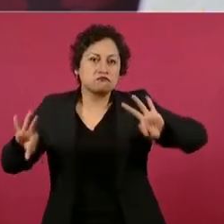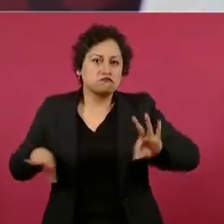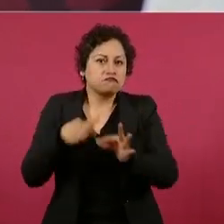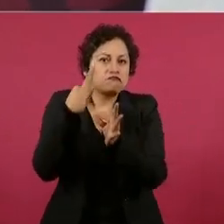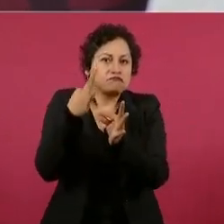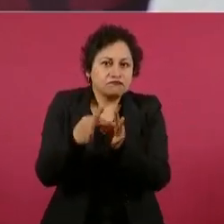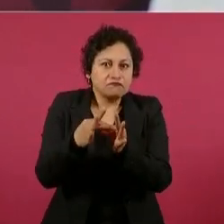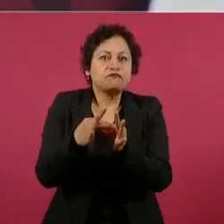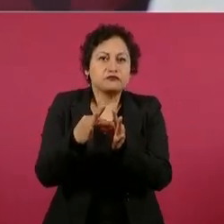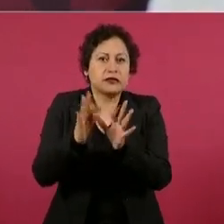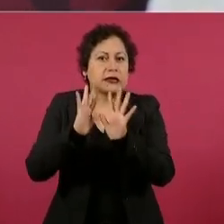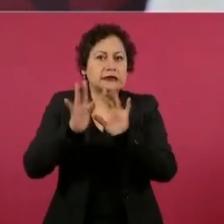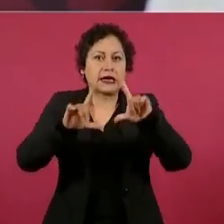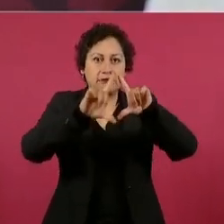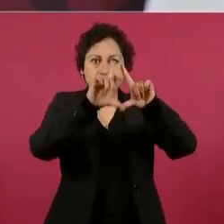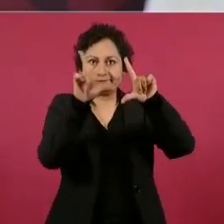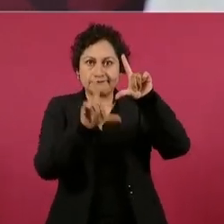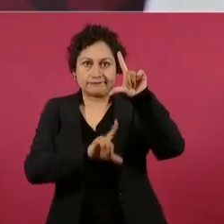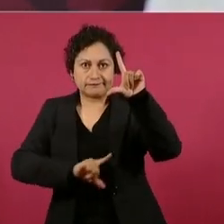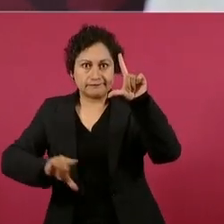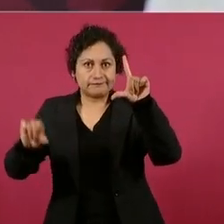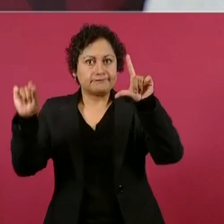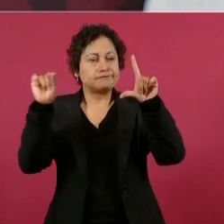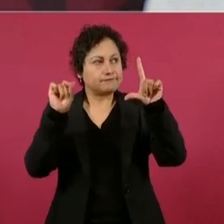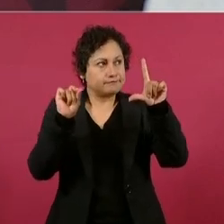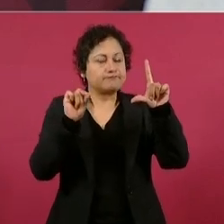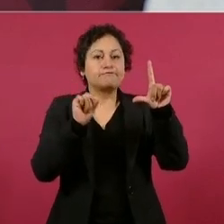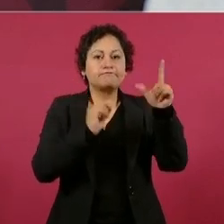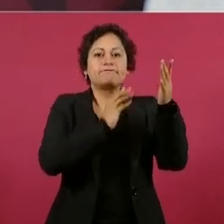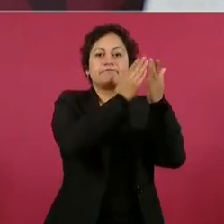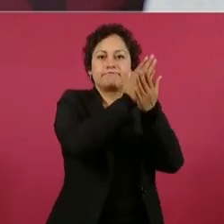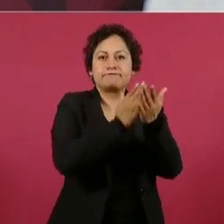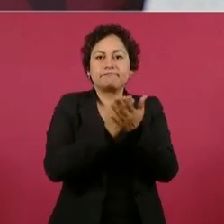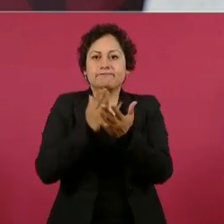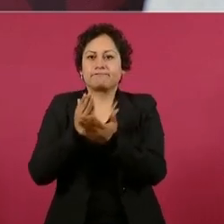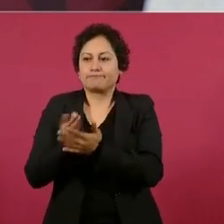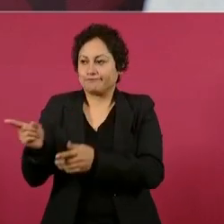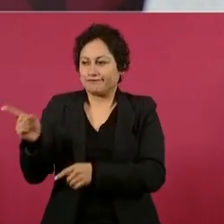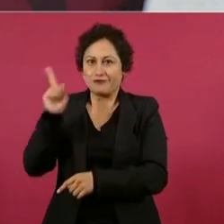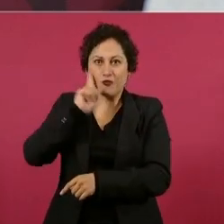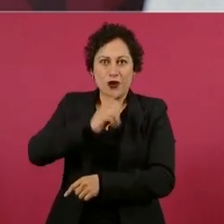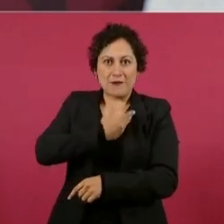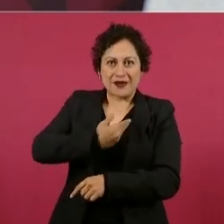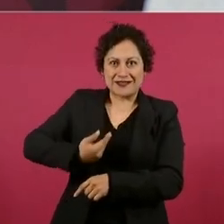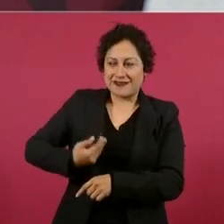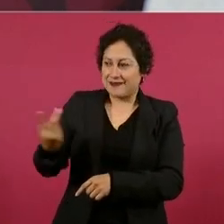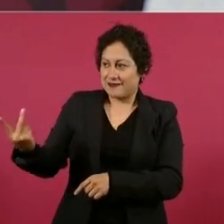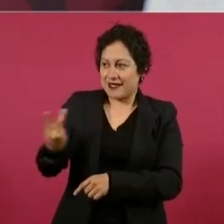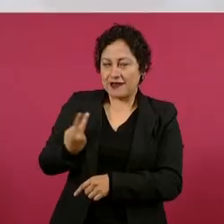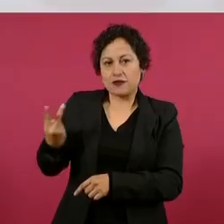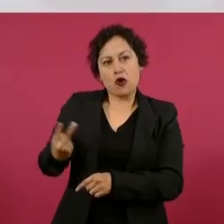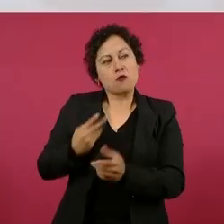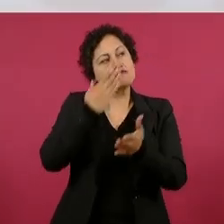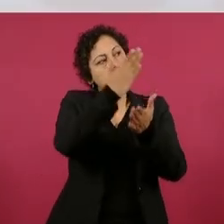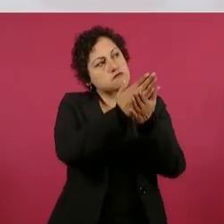del recorrido por todo el país con la presidenta. Y